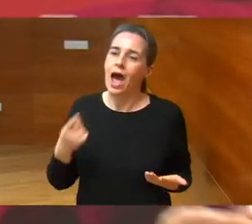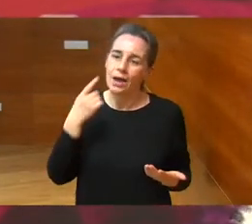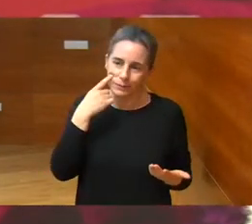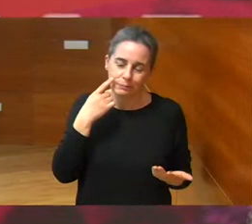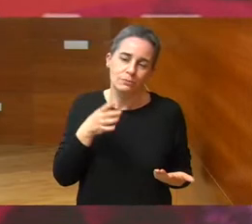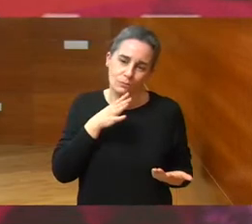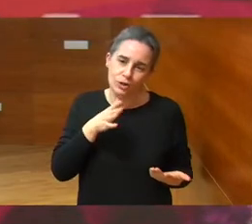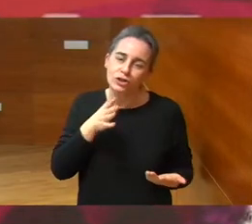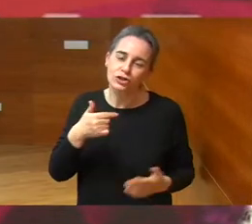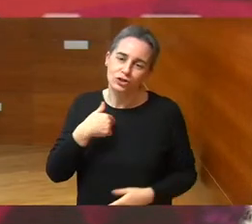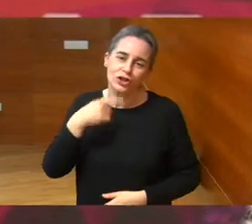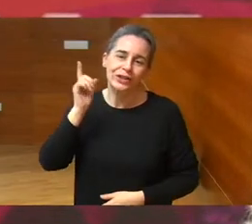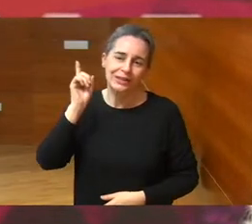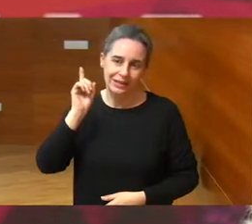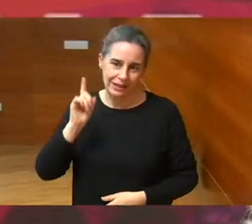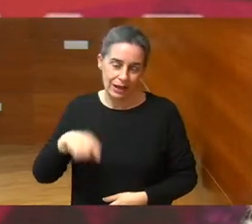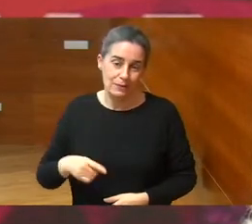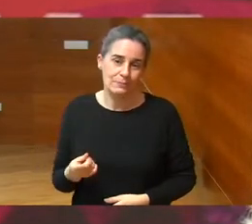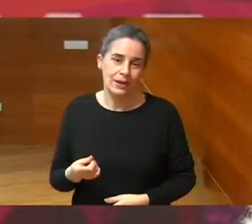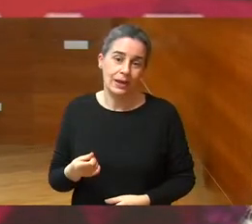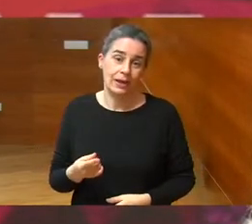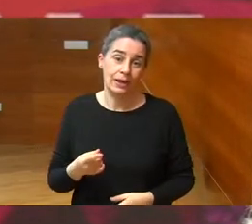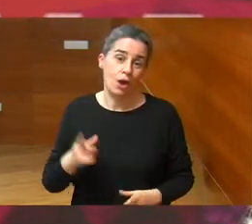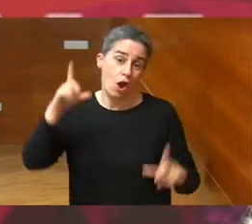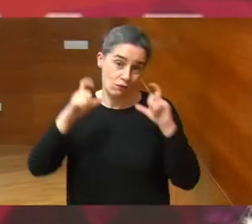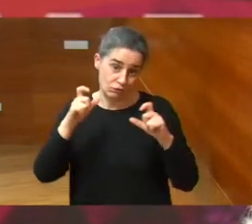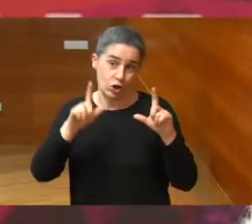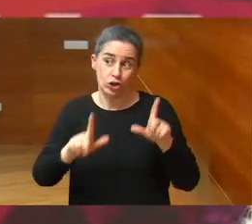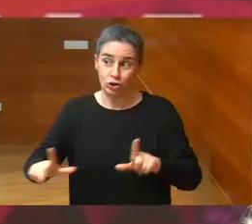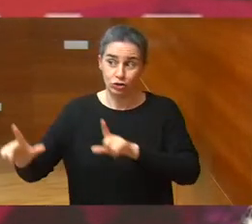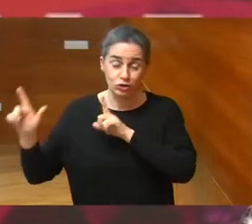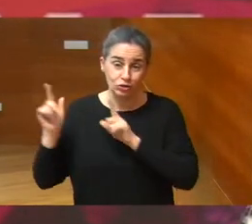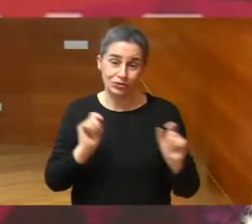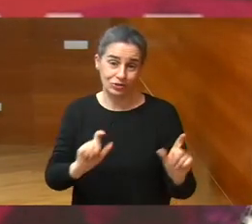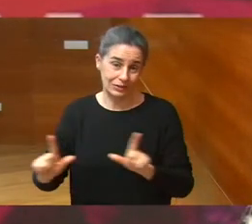por eso también y máses